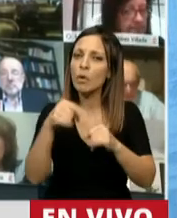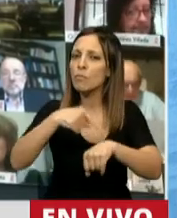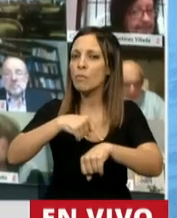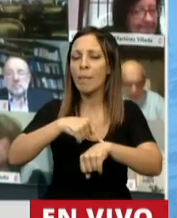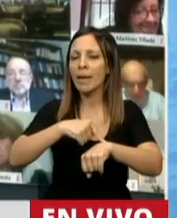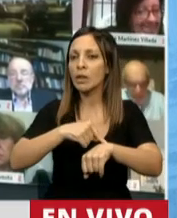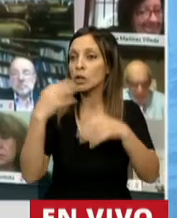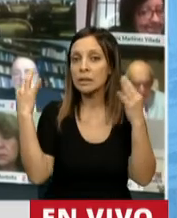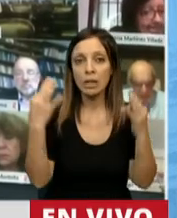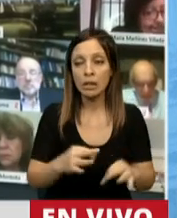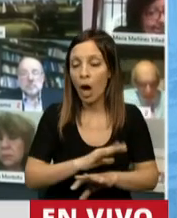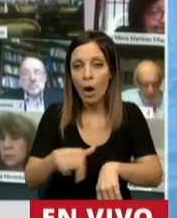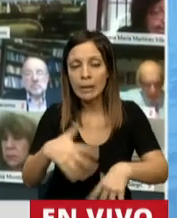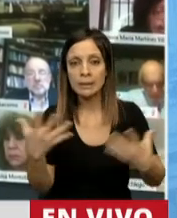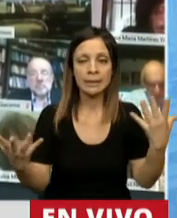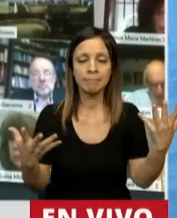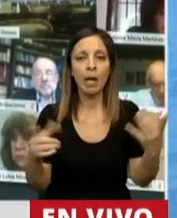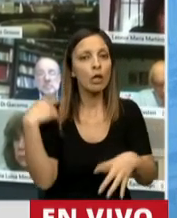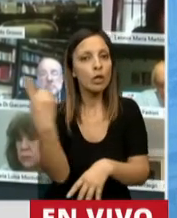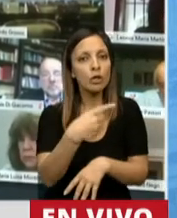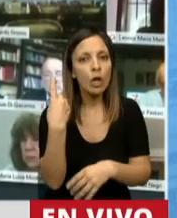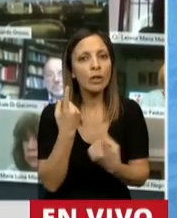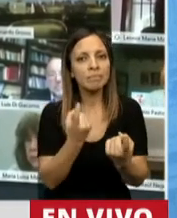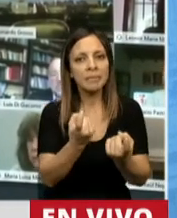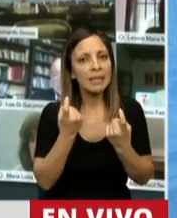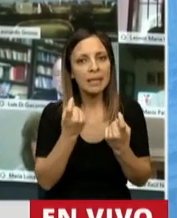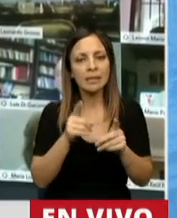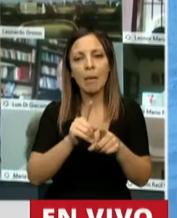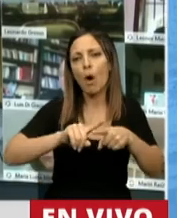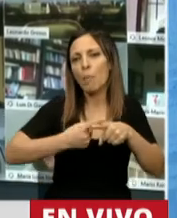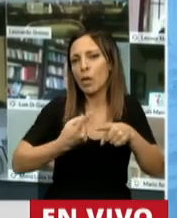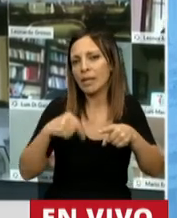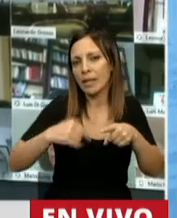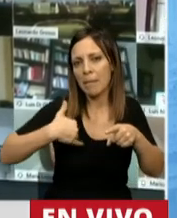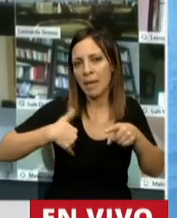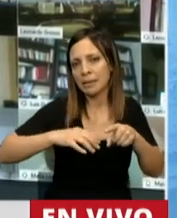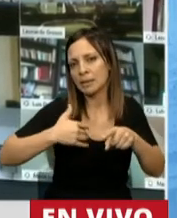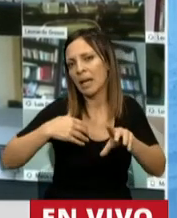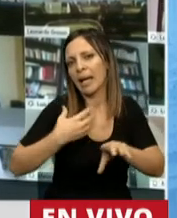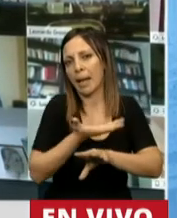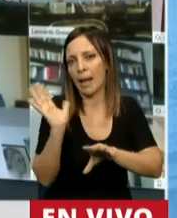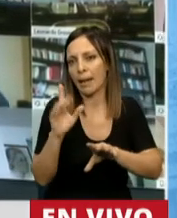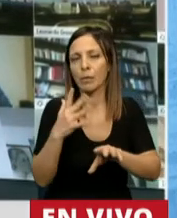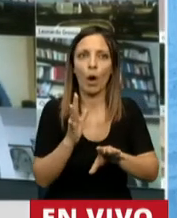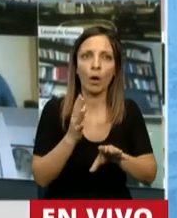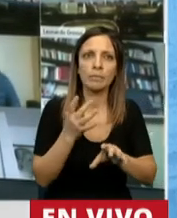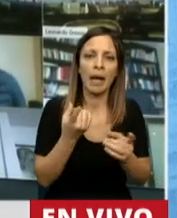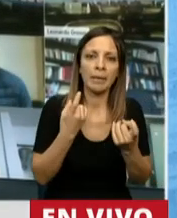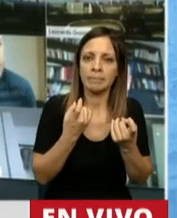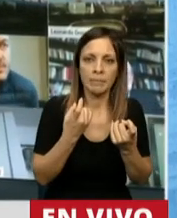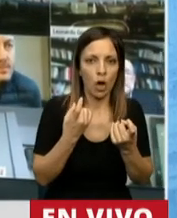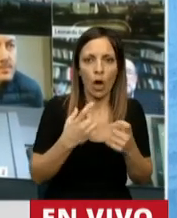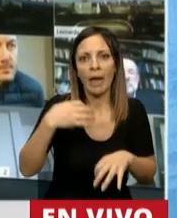y un punto de inflexión en el cual nos merecemos, todo lo que estamos en este recinto y la política en general, casi que más que merecemos, nos estamos obligados